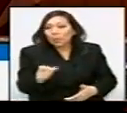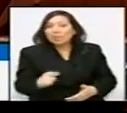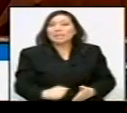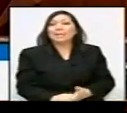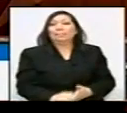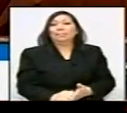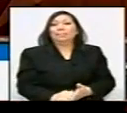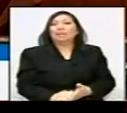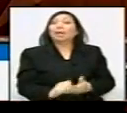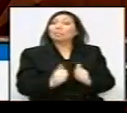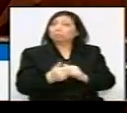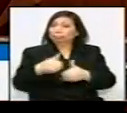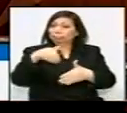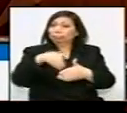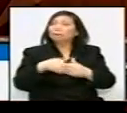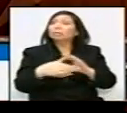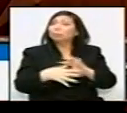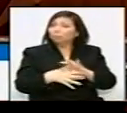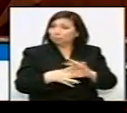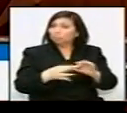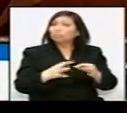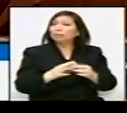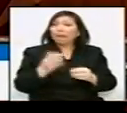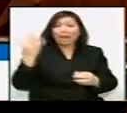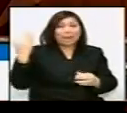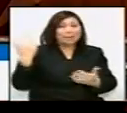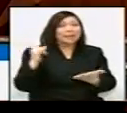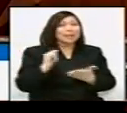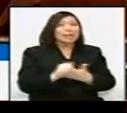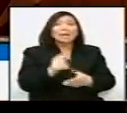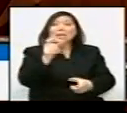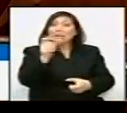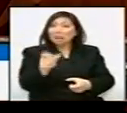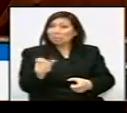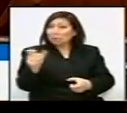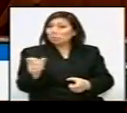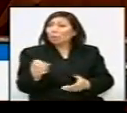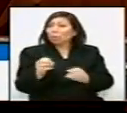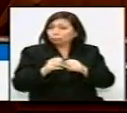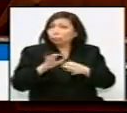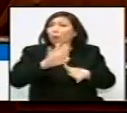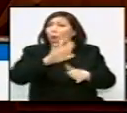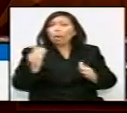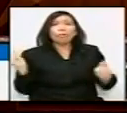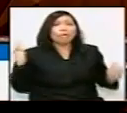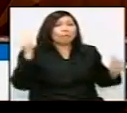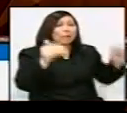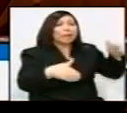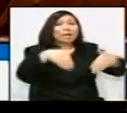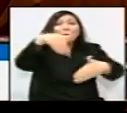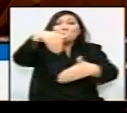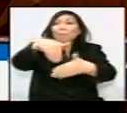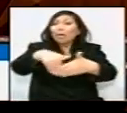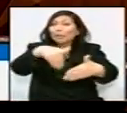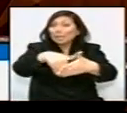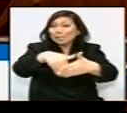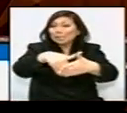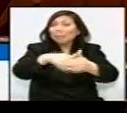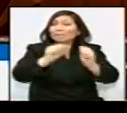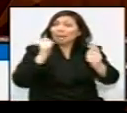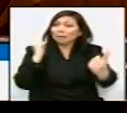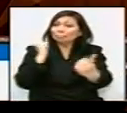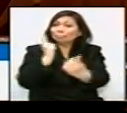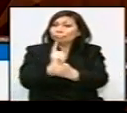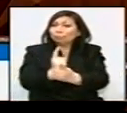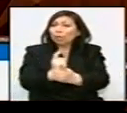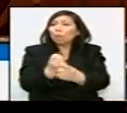cabo un referéndum histórico en el que la ciudadanía participó masivamente y al hacerlo nos